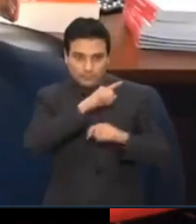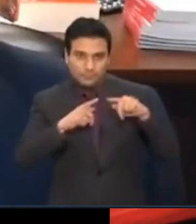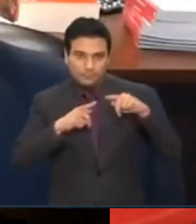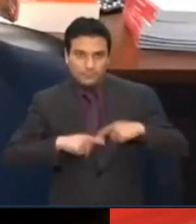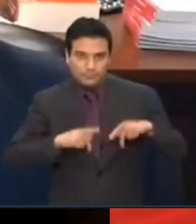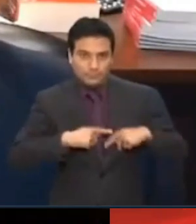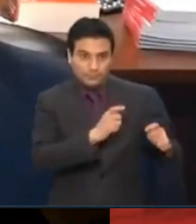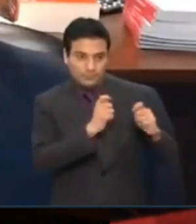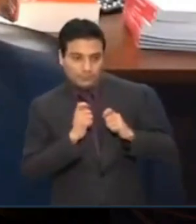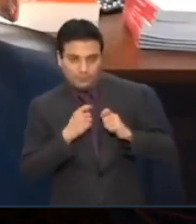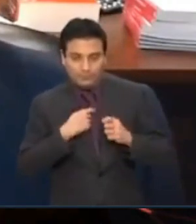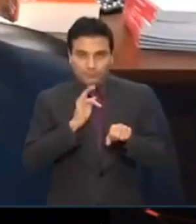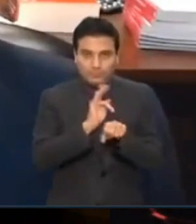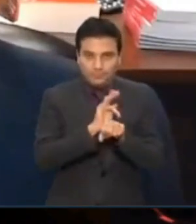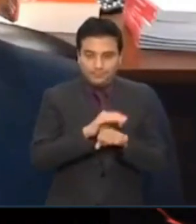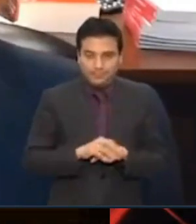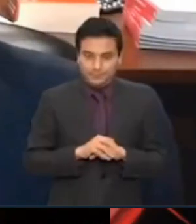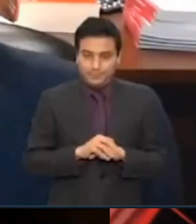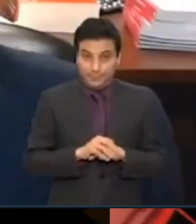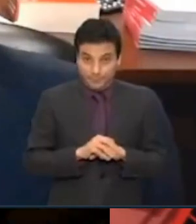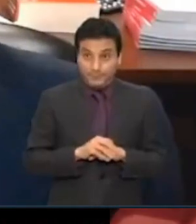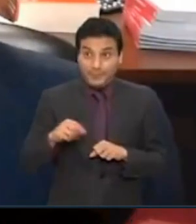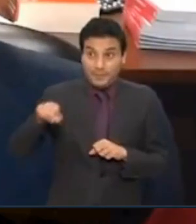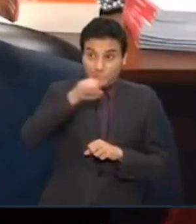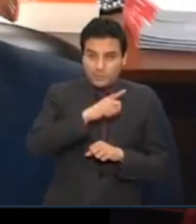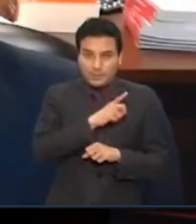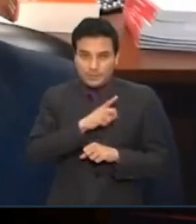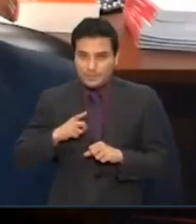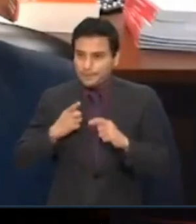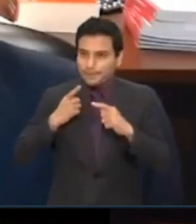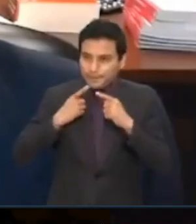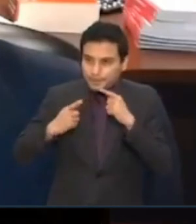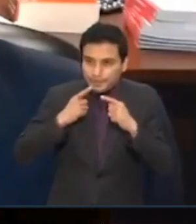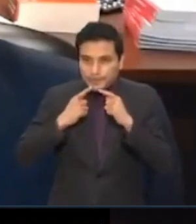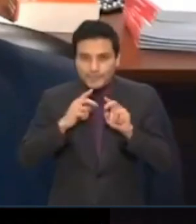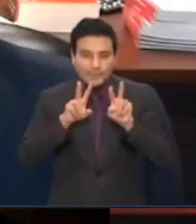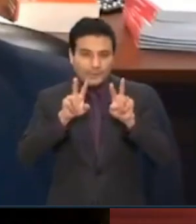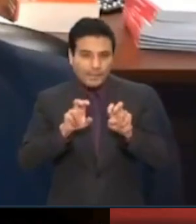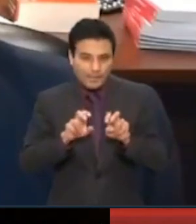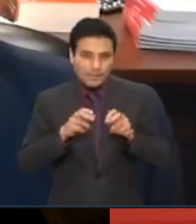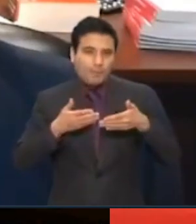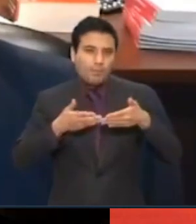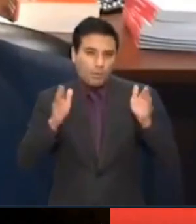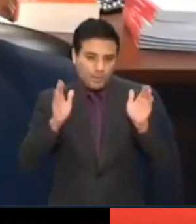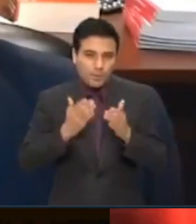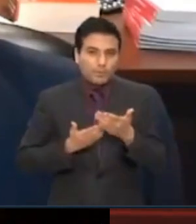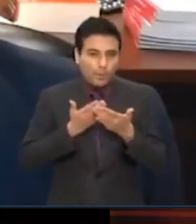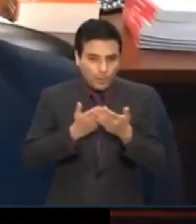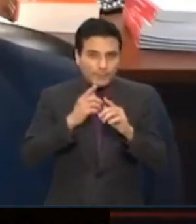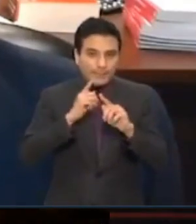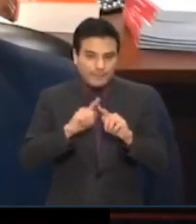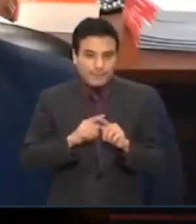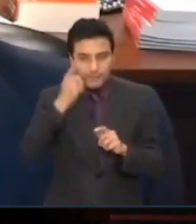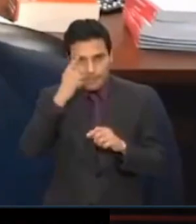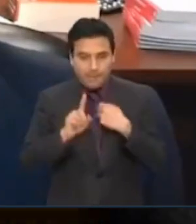significa, termino la cita, que tendrán que deliberar y decidir en torno a los problemas públicos y las diversas propuestas para enfrentarlos